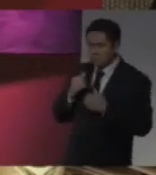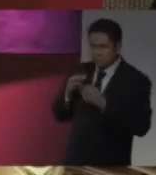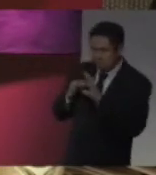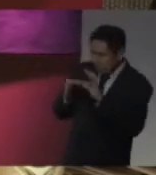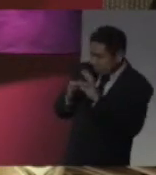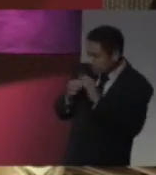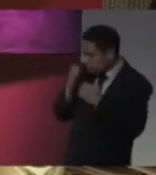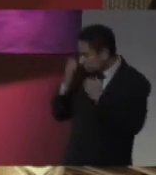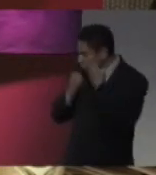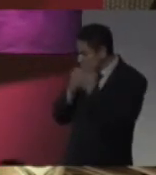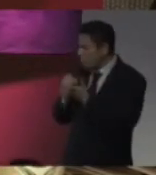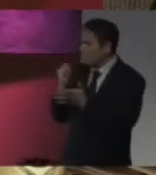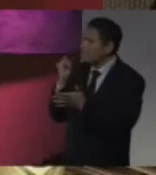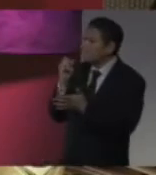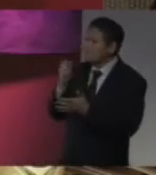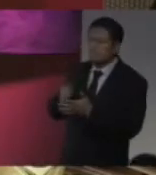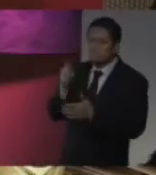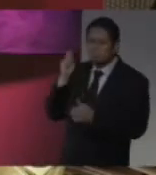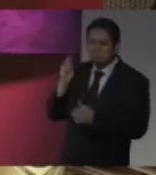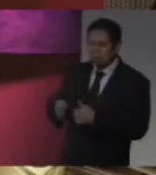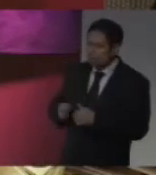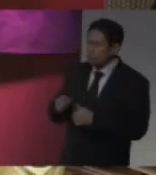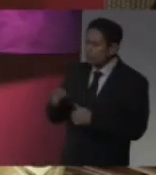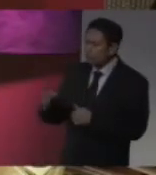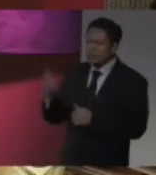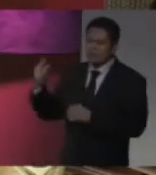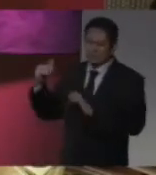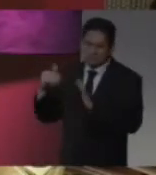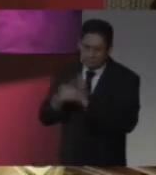mora judicial en las estructuras jurídicas